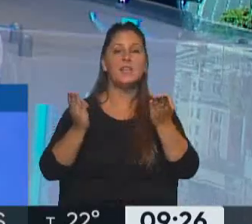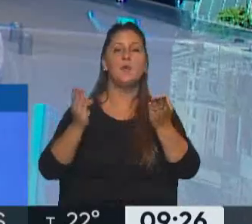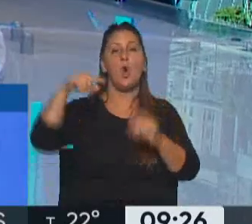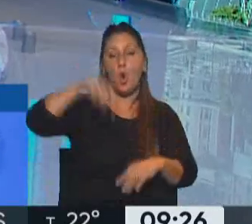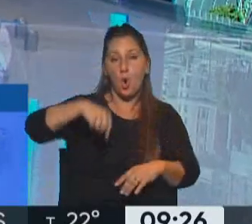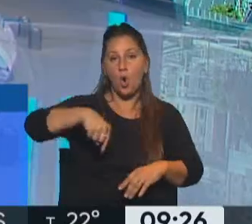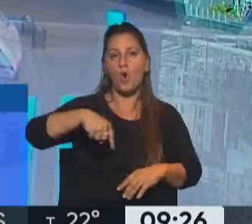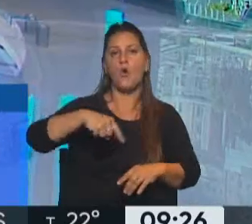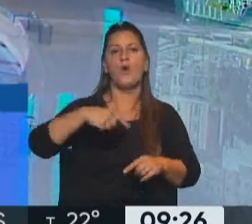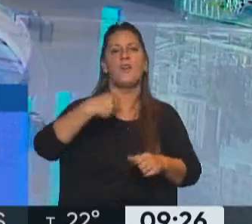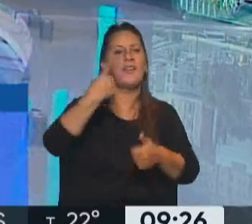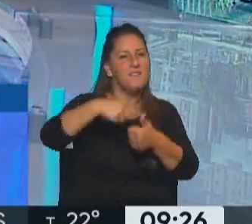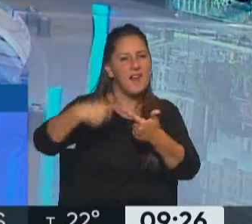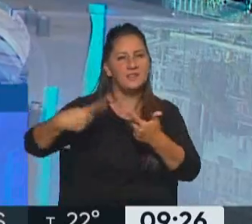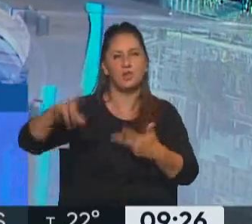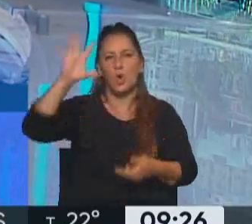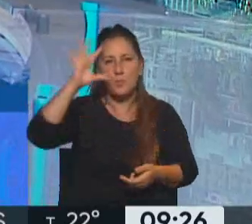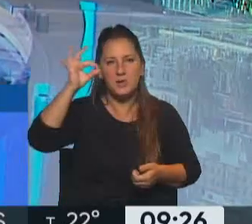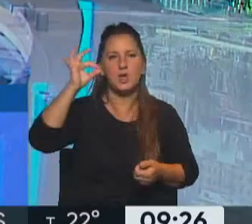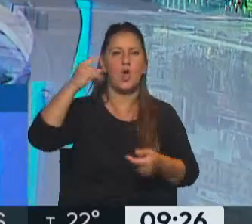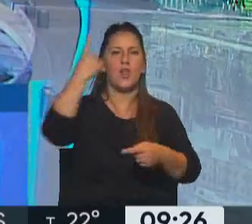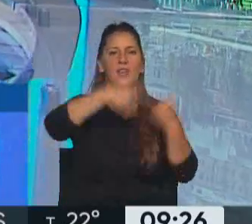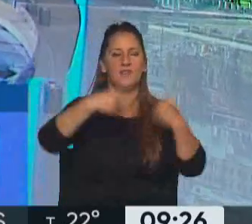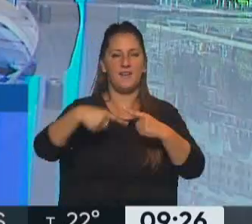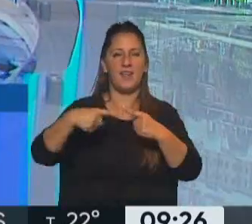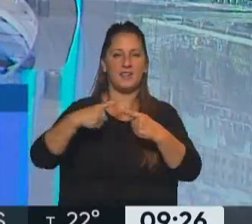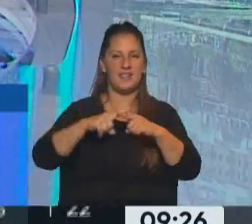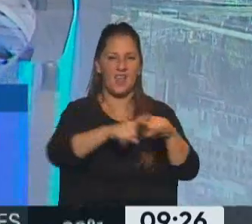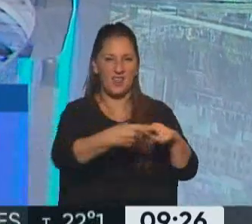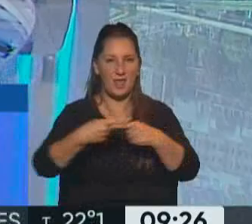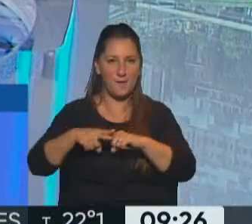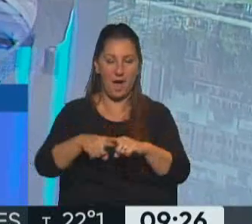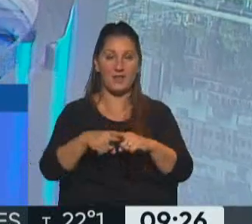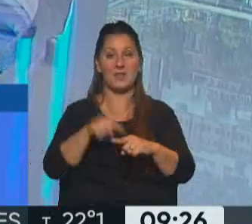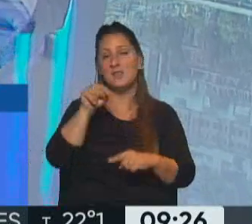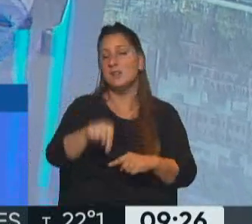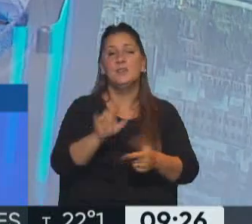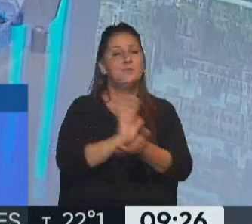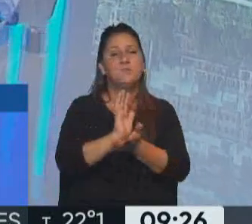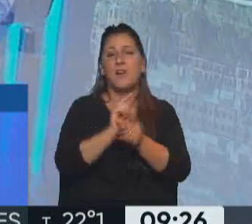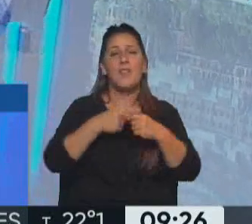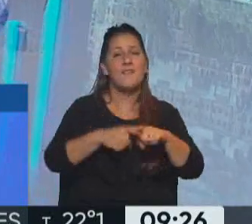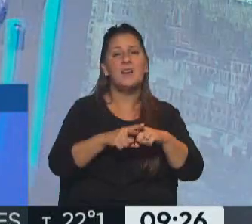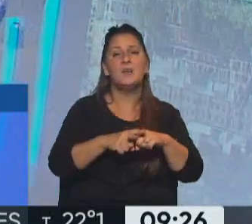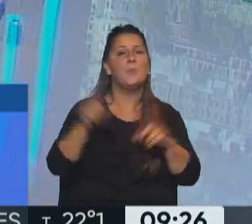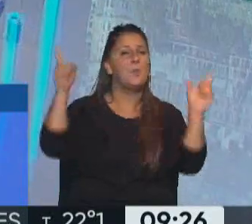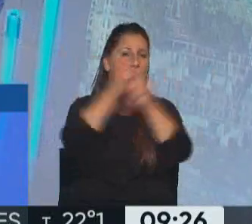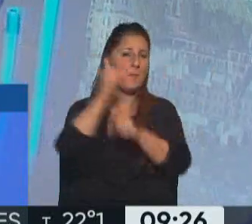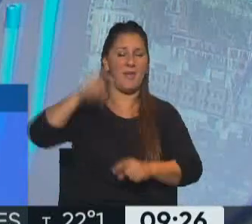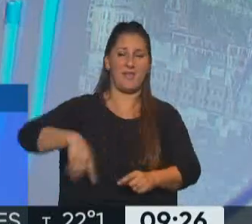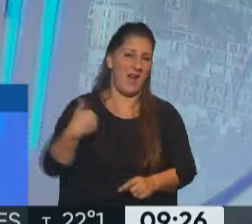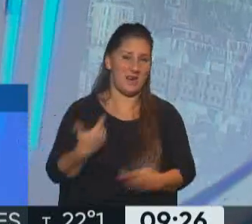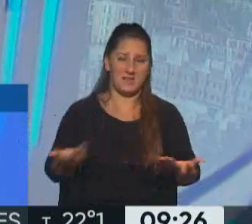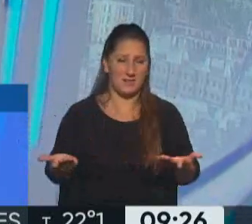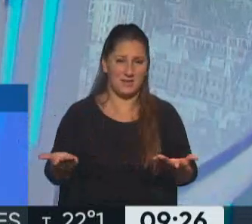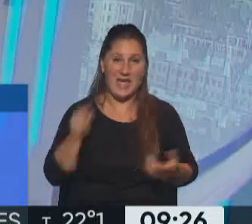hoy corrientes y los distintos debates que se están dando, que al fin de cuentas son debates de discutir los dilemas del país, ¿sí? Me parece que eso es